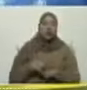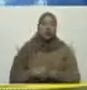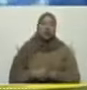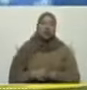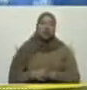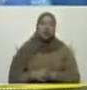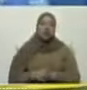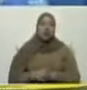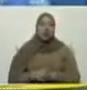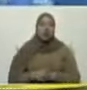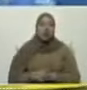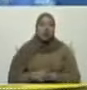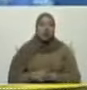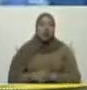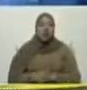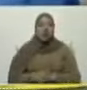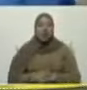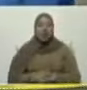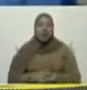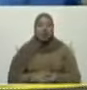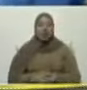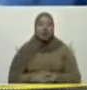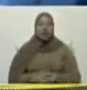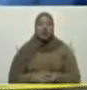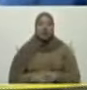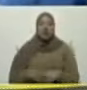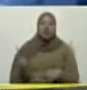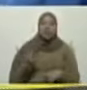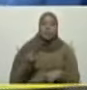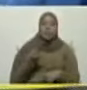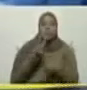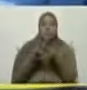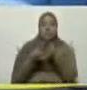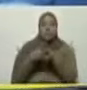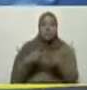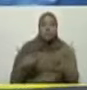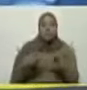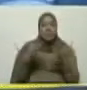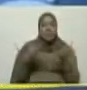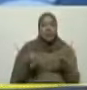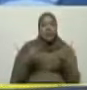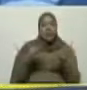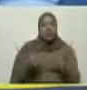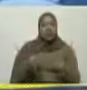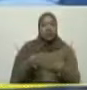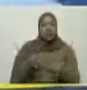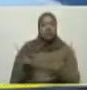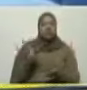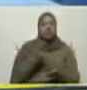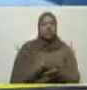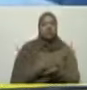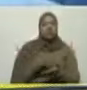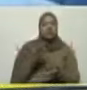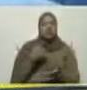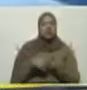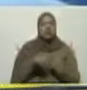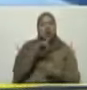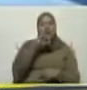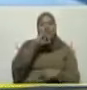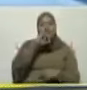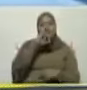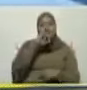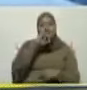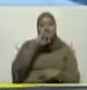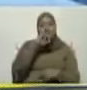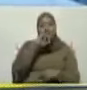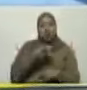acá nosotros un país entero un país que quiere Paz armonía que no vuelva la intolerancia en el odio que